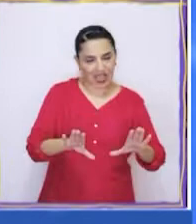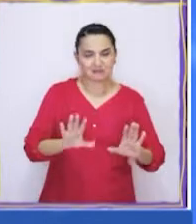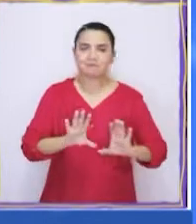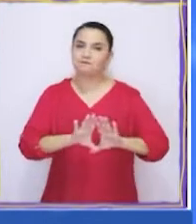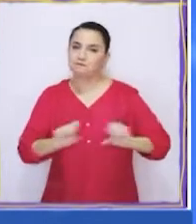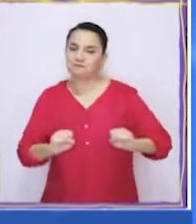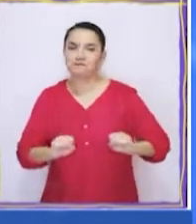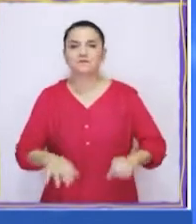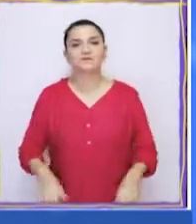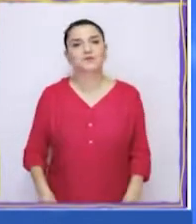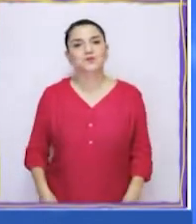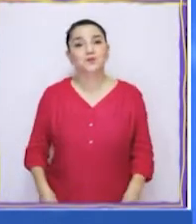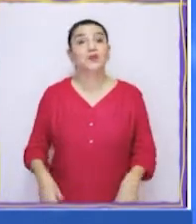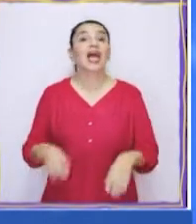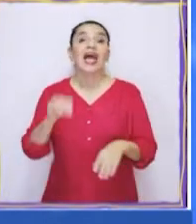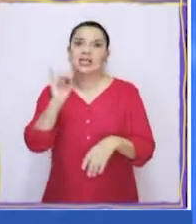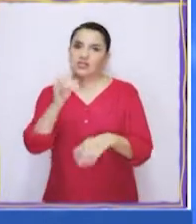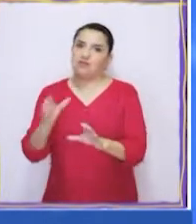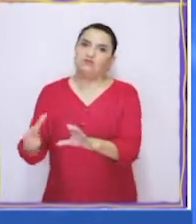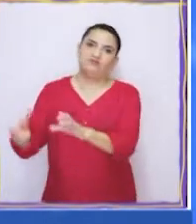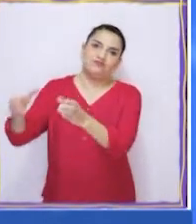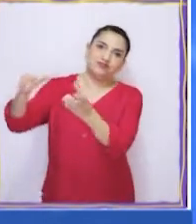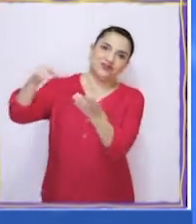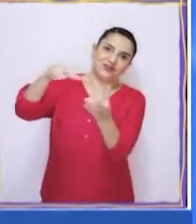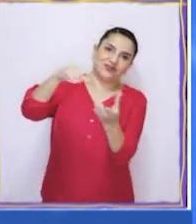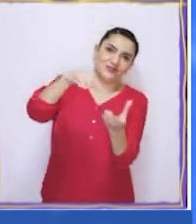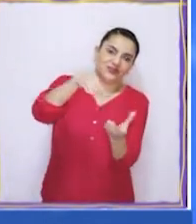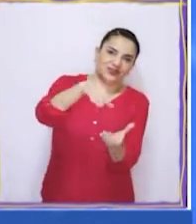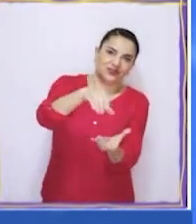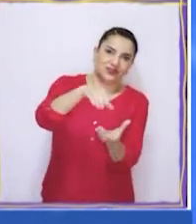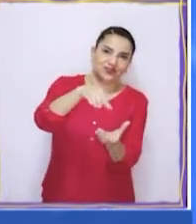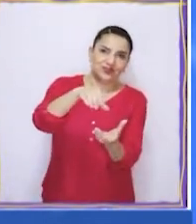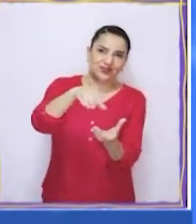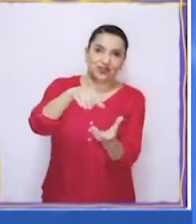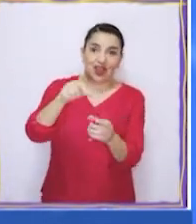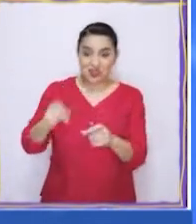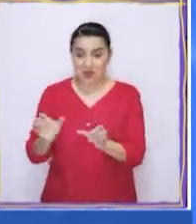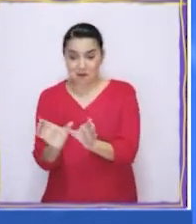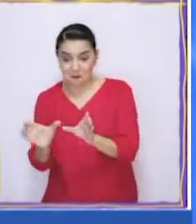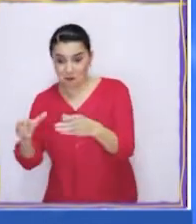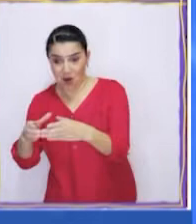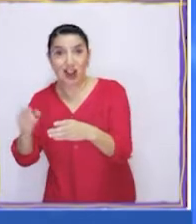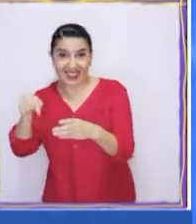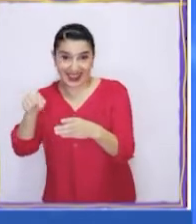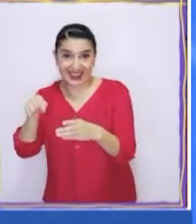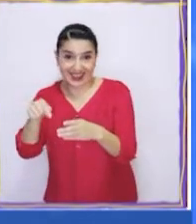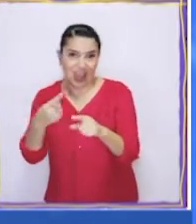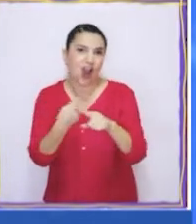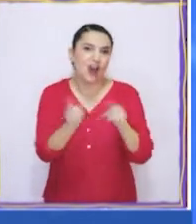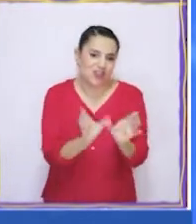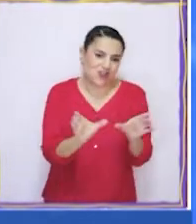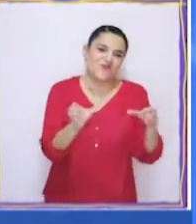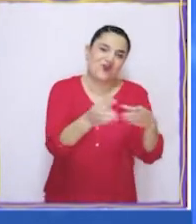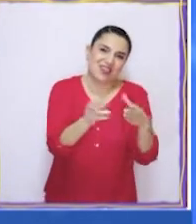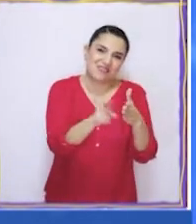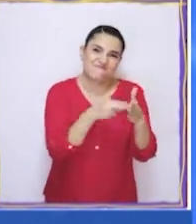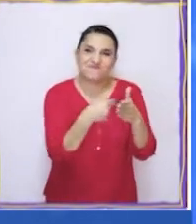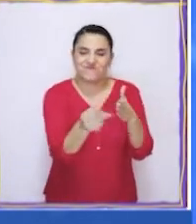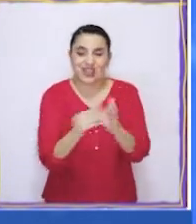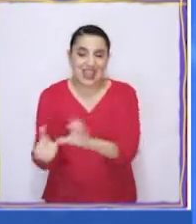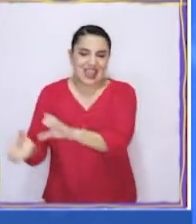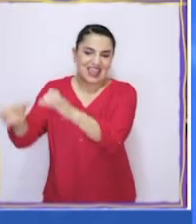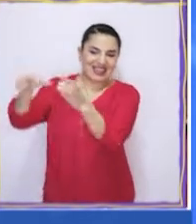tenemos el mantequilla de boston en la mezcla y yo la voy a tener que traspasar de este molde